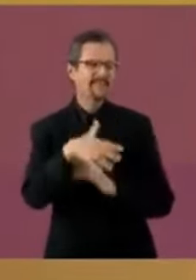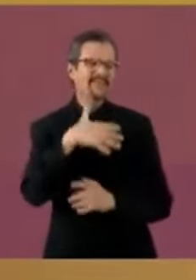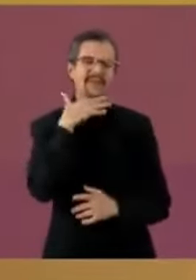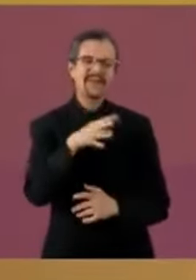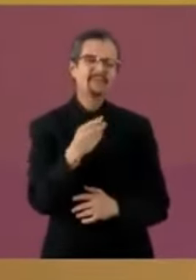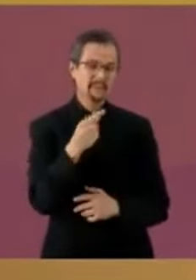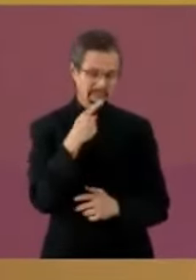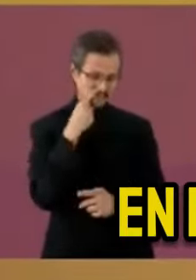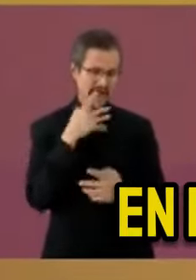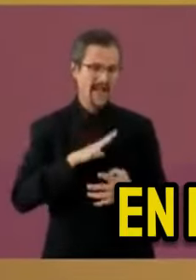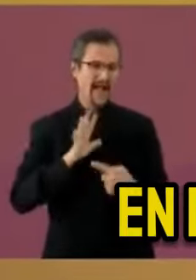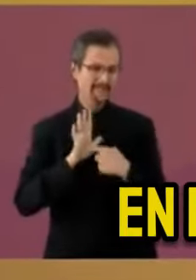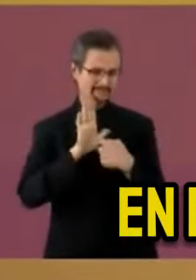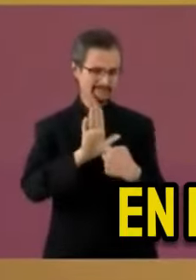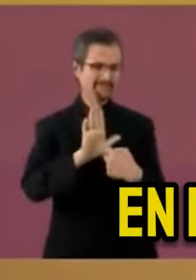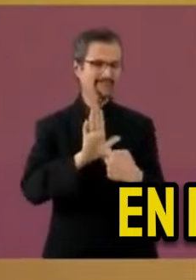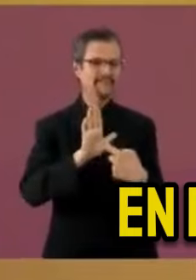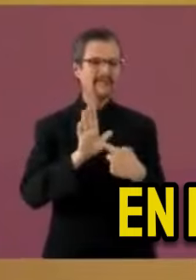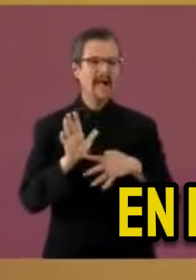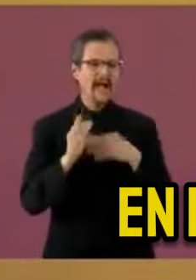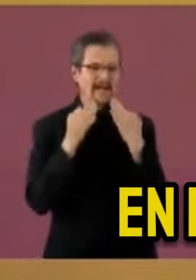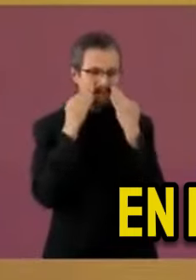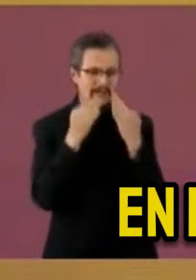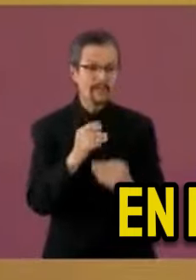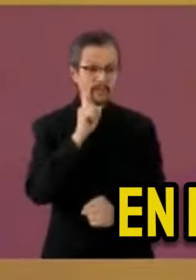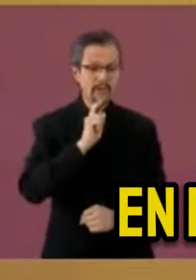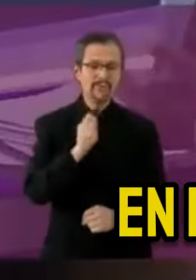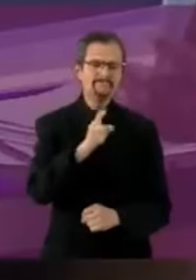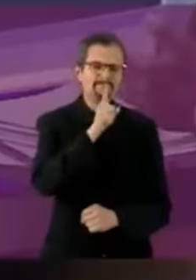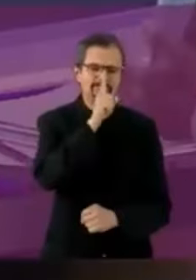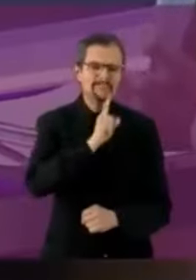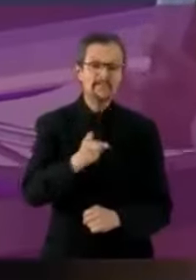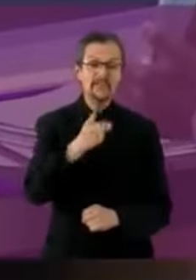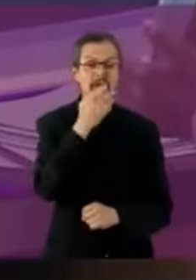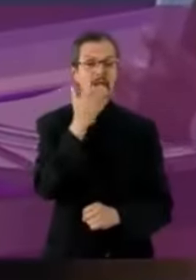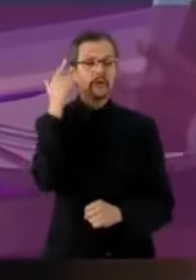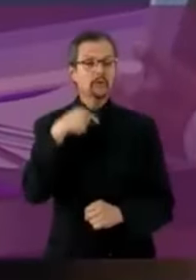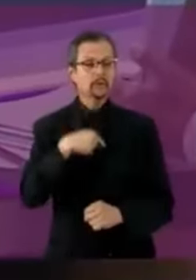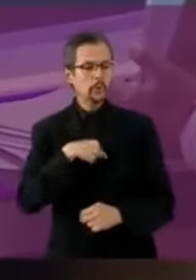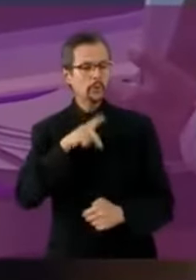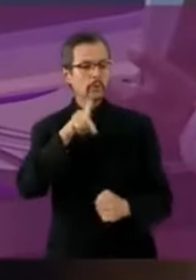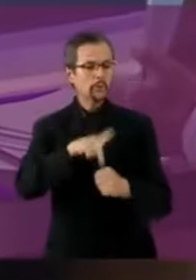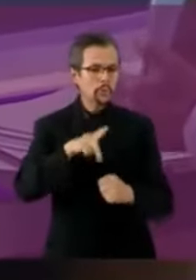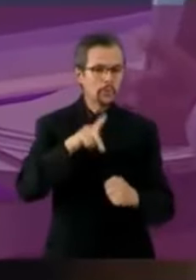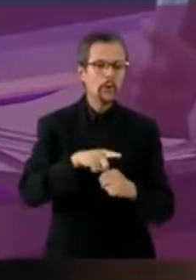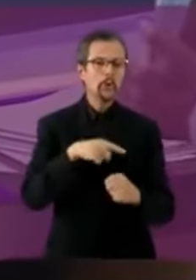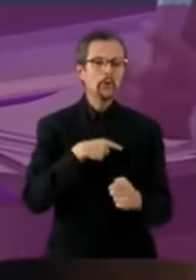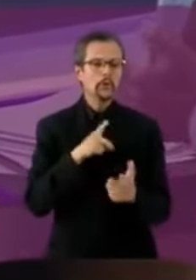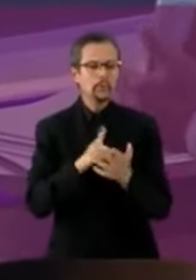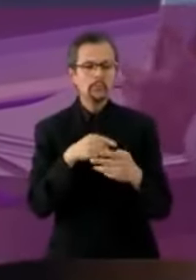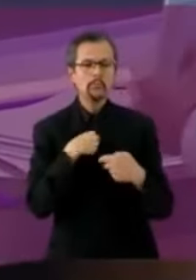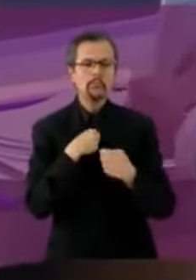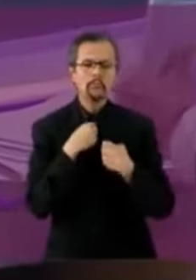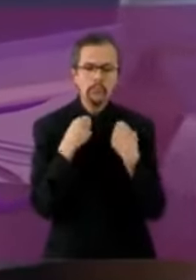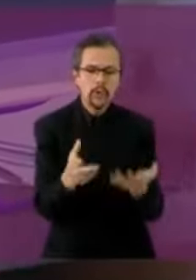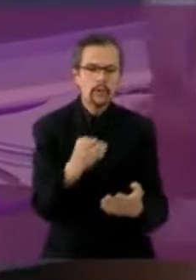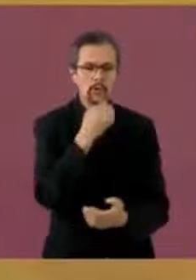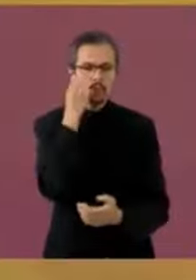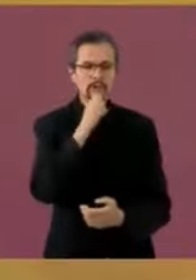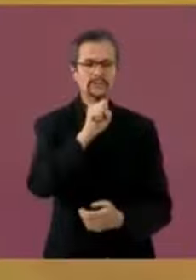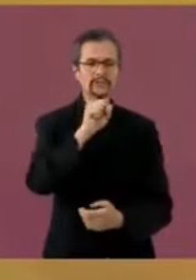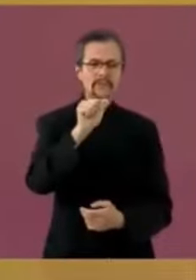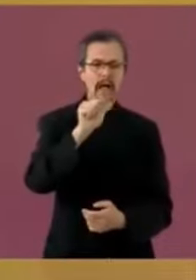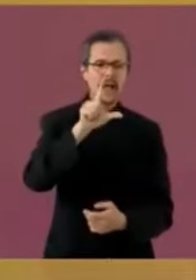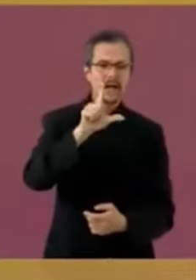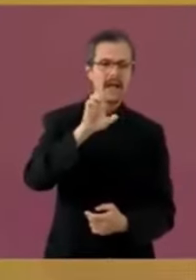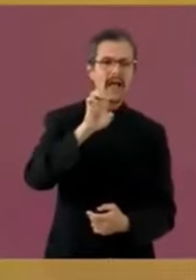la candidata, en donde muestra que iba a donar su departamento al colegio salesiano, no solamente no lo vendió, sino